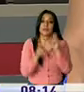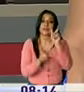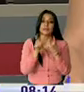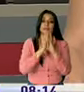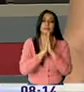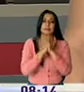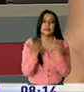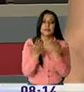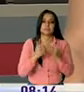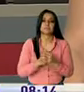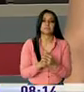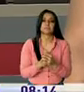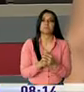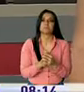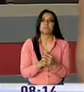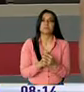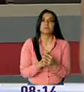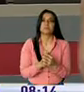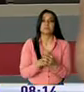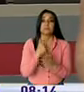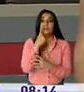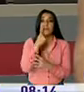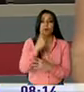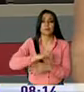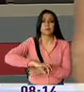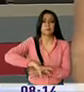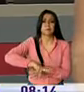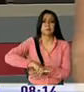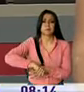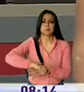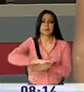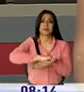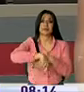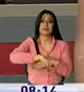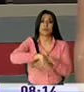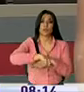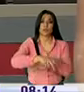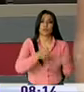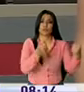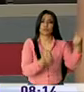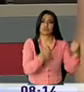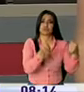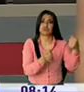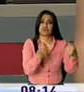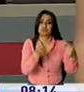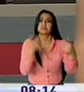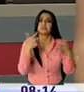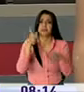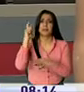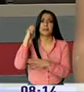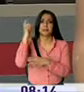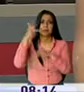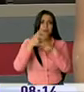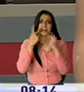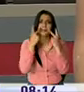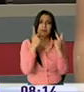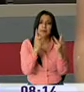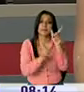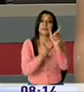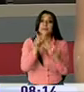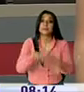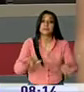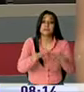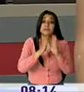El instante en que un hombre le roba accesorios de un vehículo en plena luz del día fue captado en video. Los moradores y vecinos aseguran que la